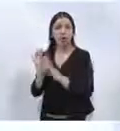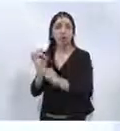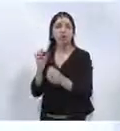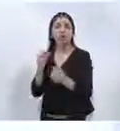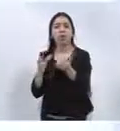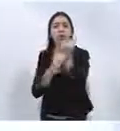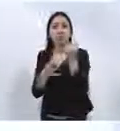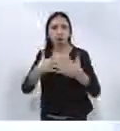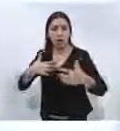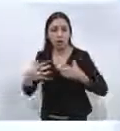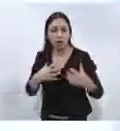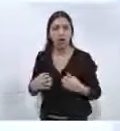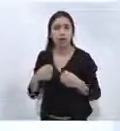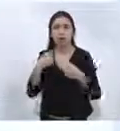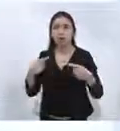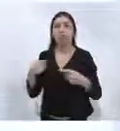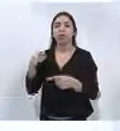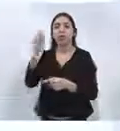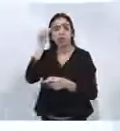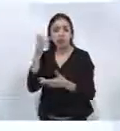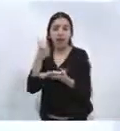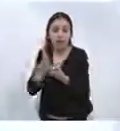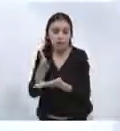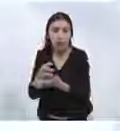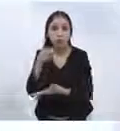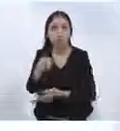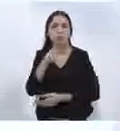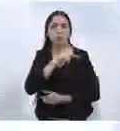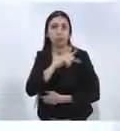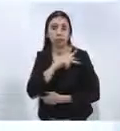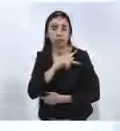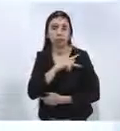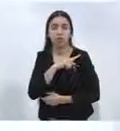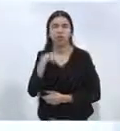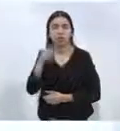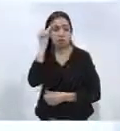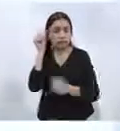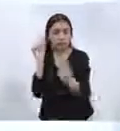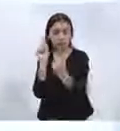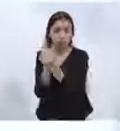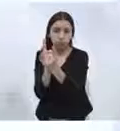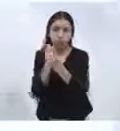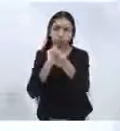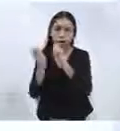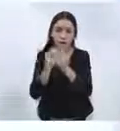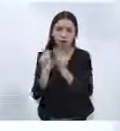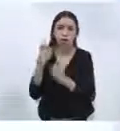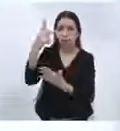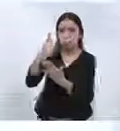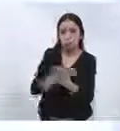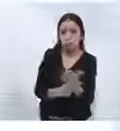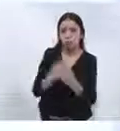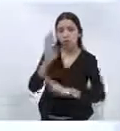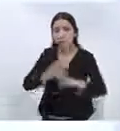economistas, asisten al productor desde que ellos se acercan, ¿verdad? Nosotros realizamos el proyecto,